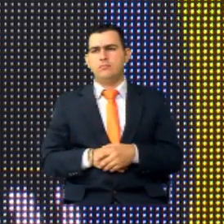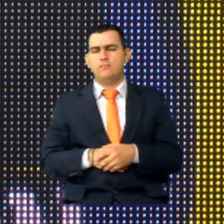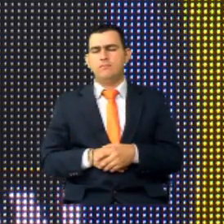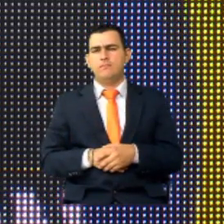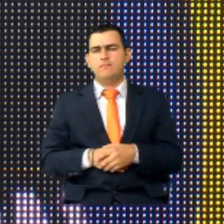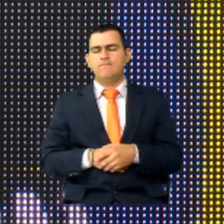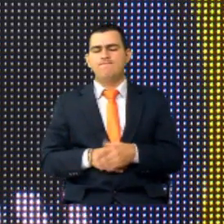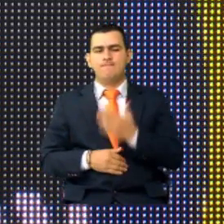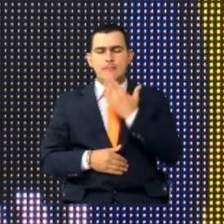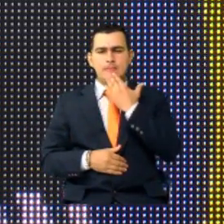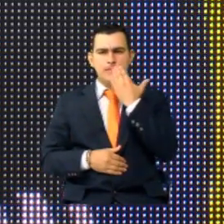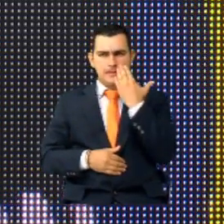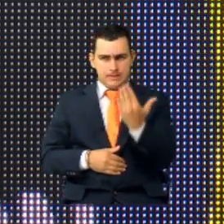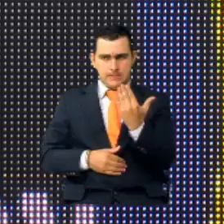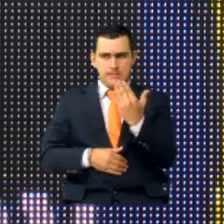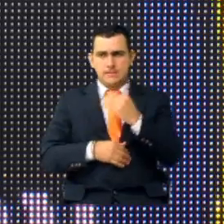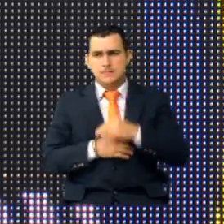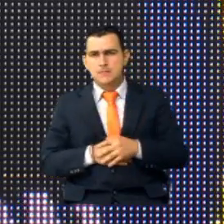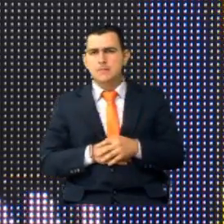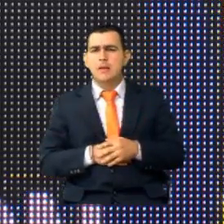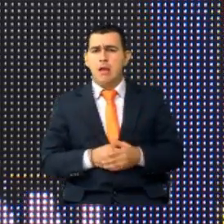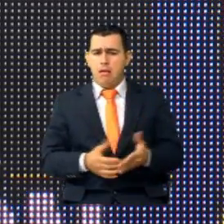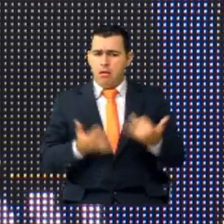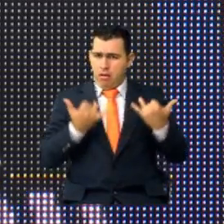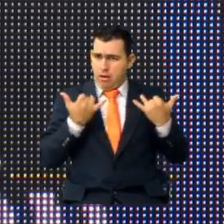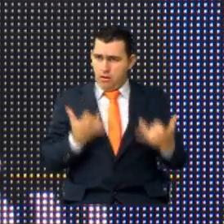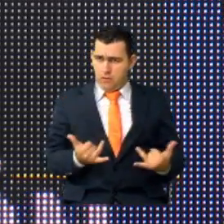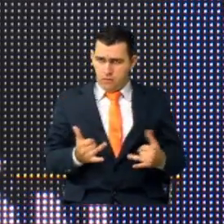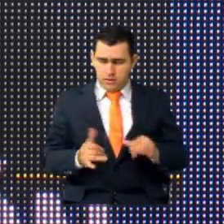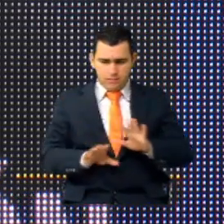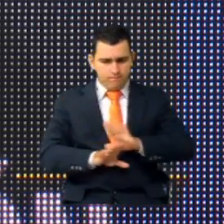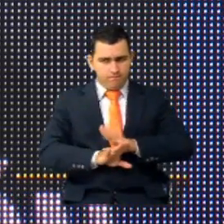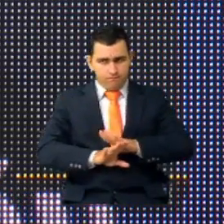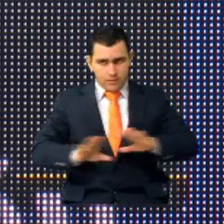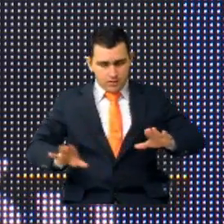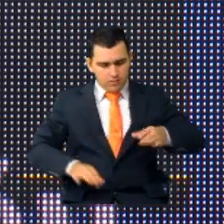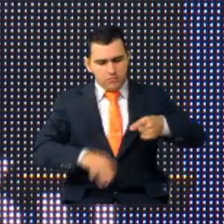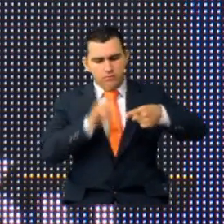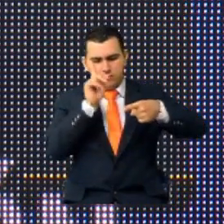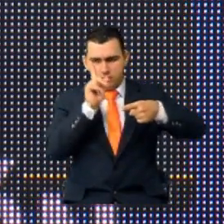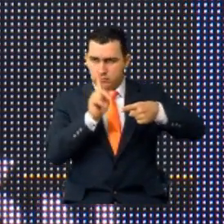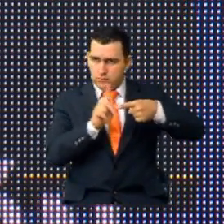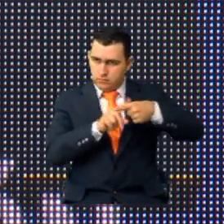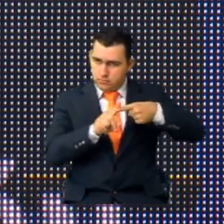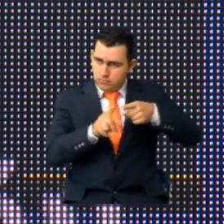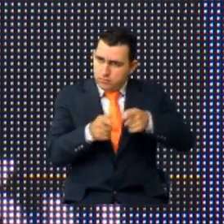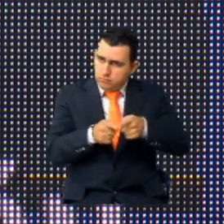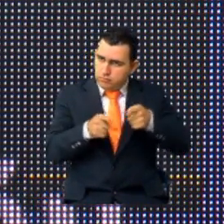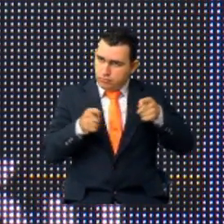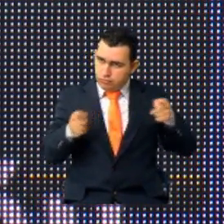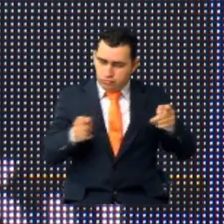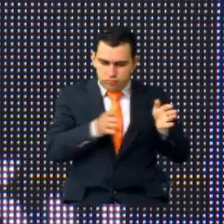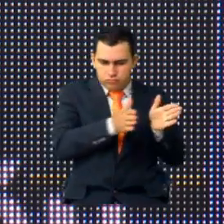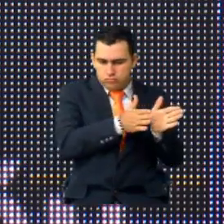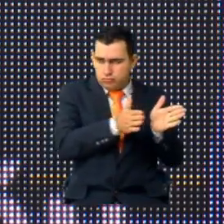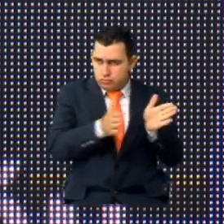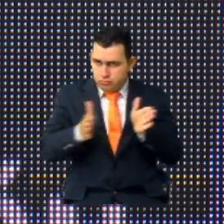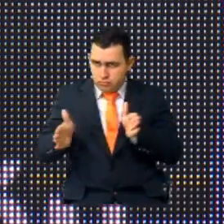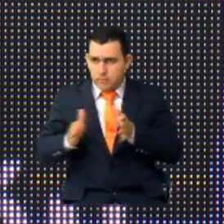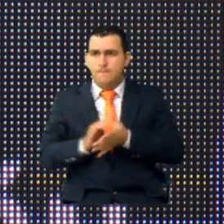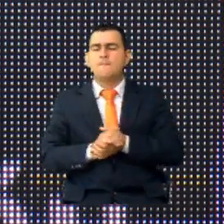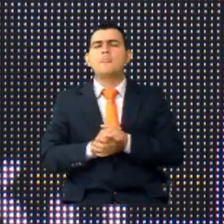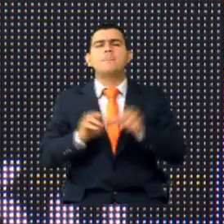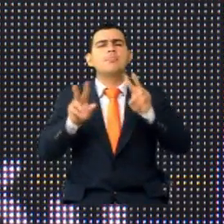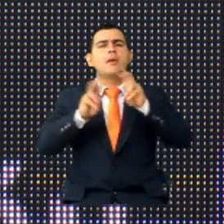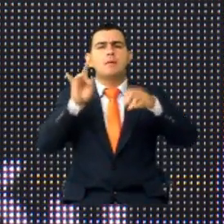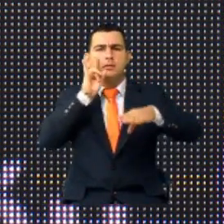Gracias, candidato. De esa manera, nosotros hemos llegado a la parte final de este primer segmento acerca del tema de la seguridad. Recuerde que nos pueden ver